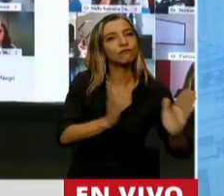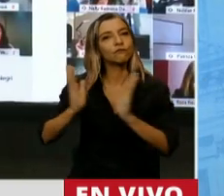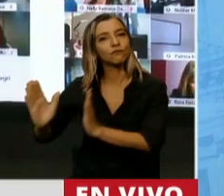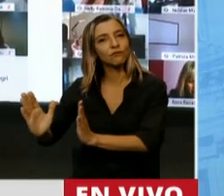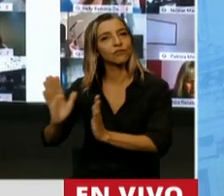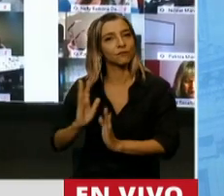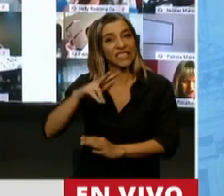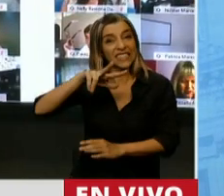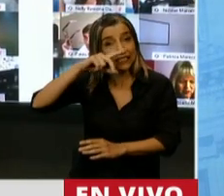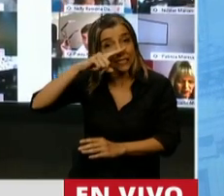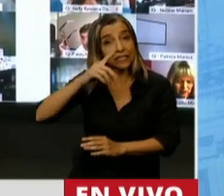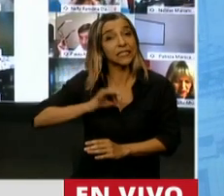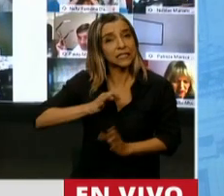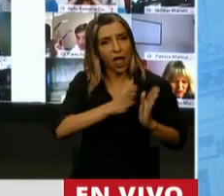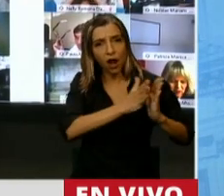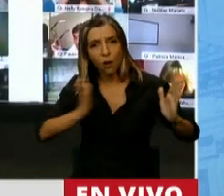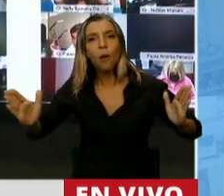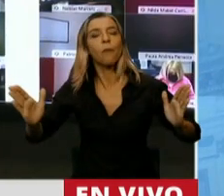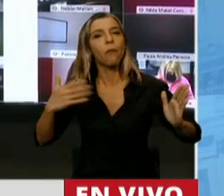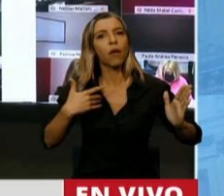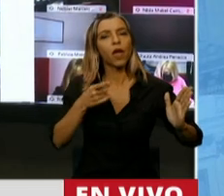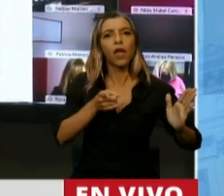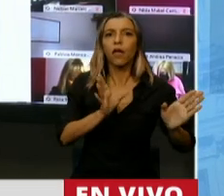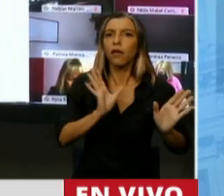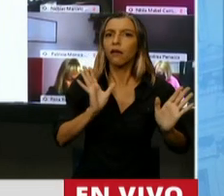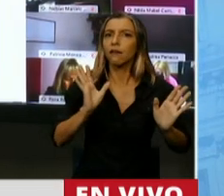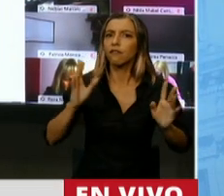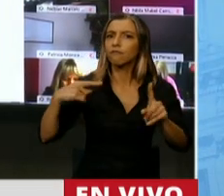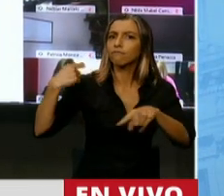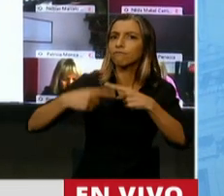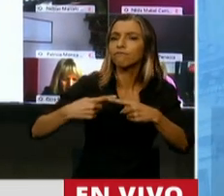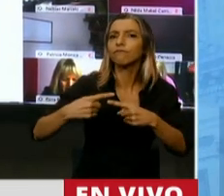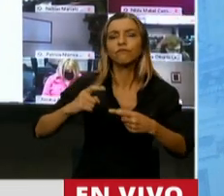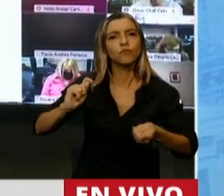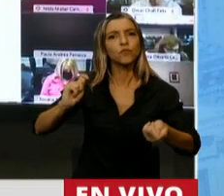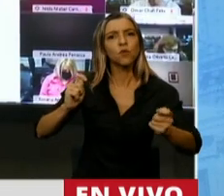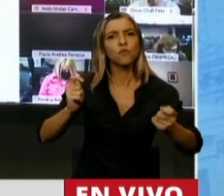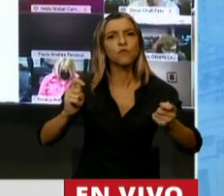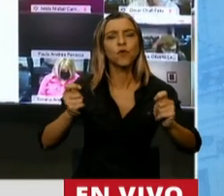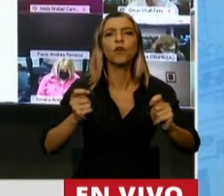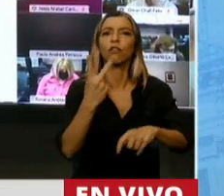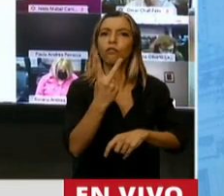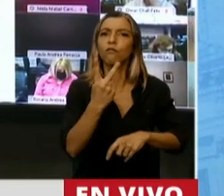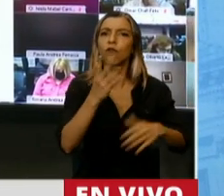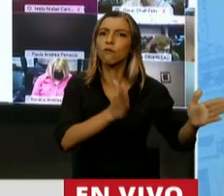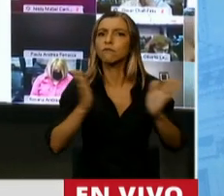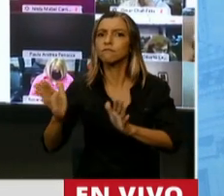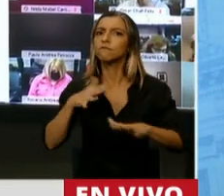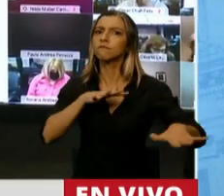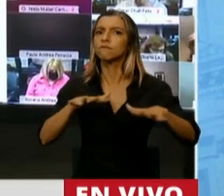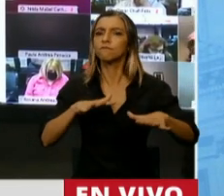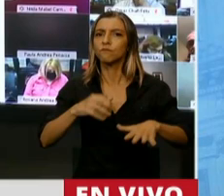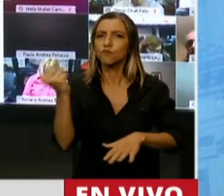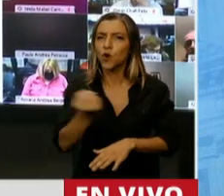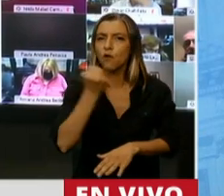estos 37 años donde la irrupción de las generaciones que fueron transformando la Argentina tuvieron la característica de